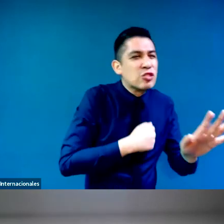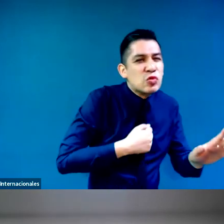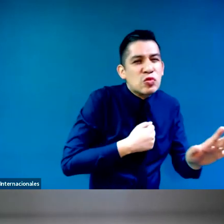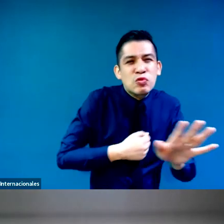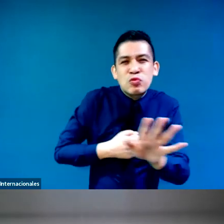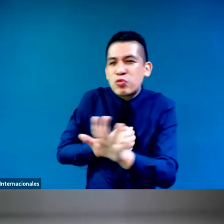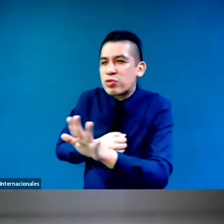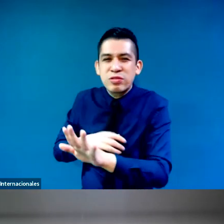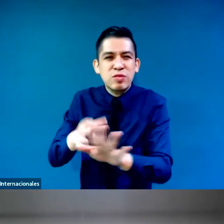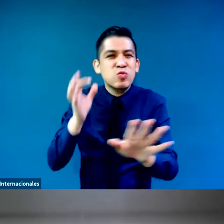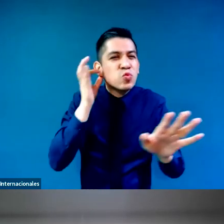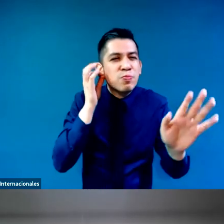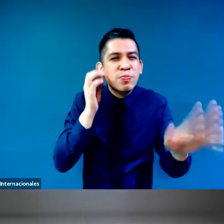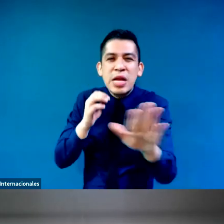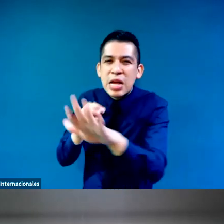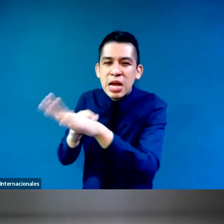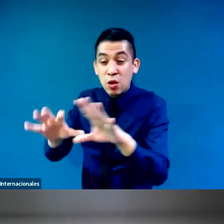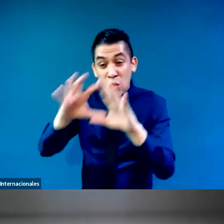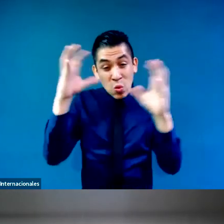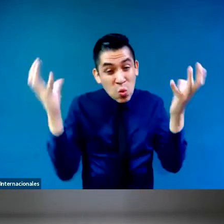del mundo. Docus nuem.